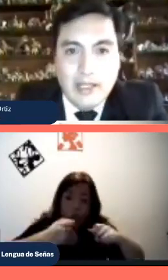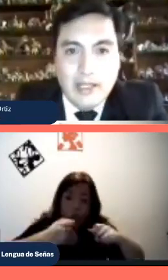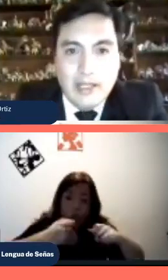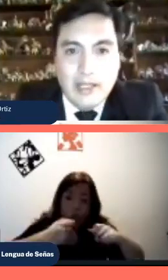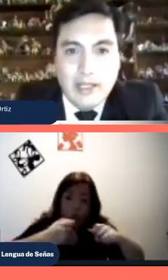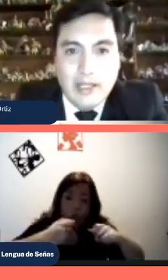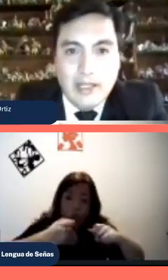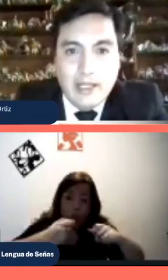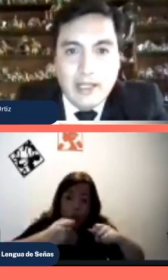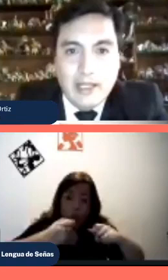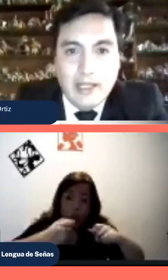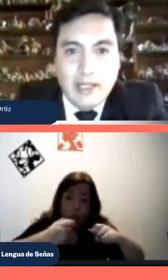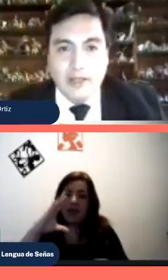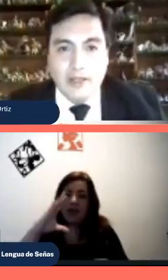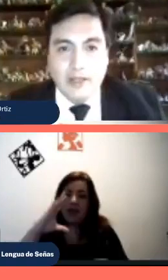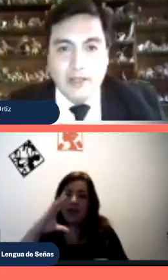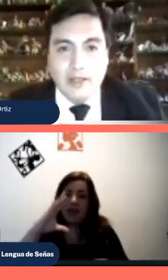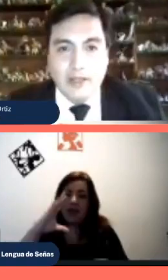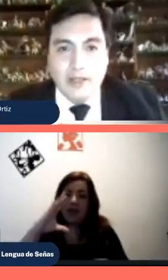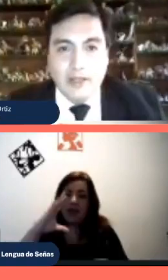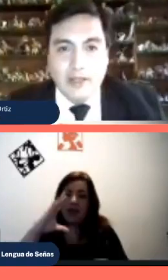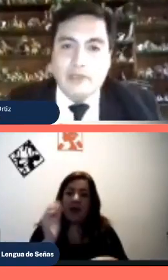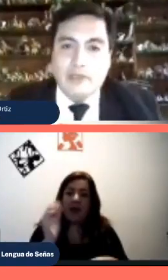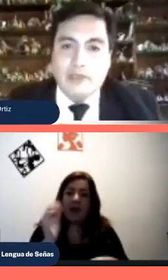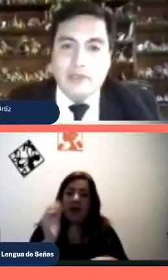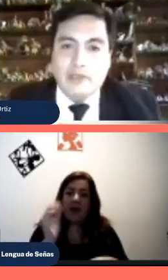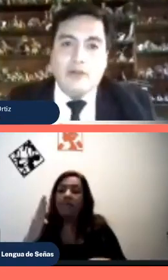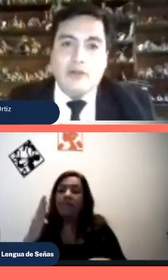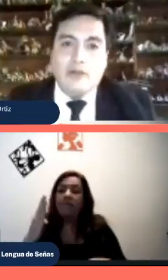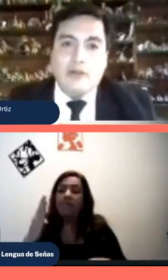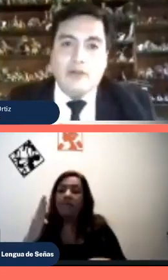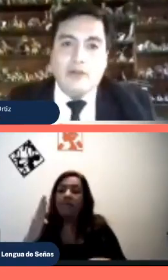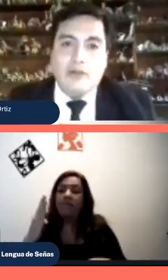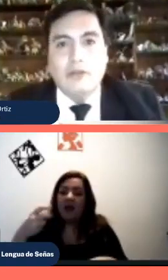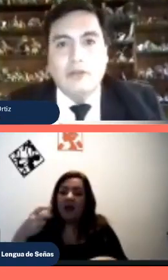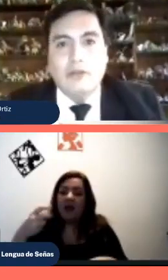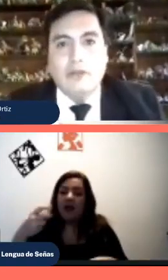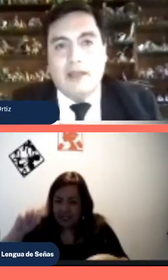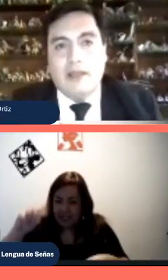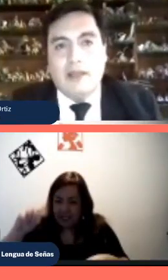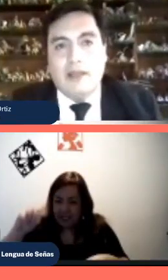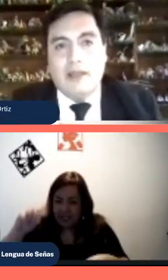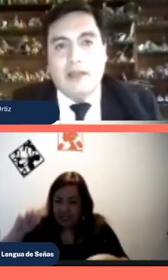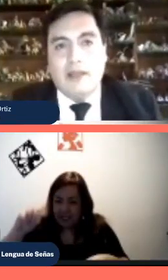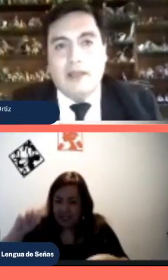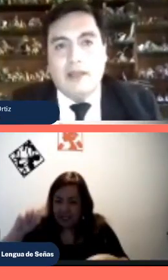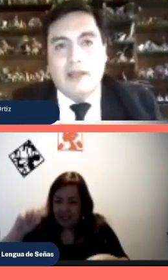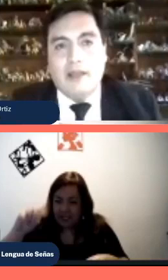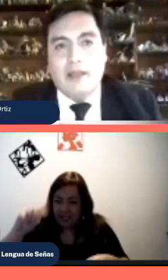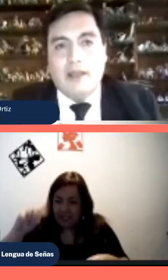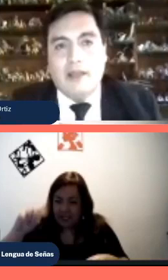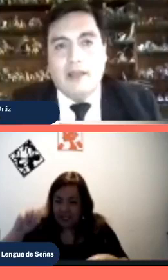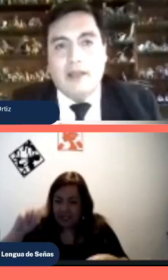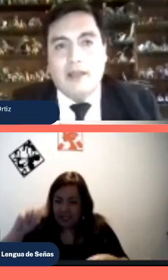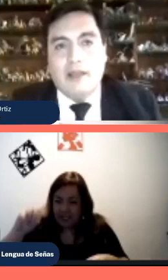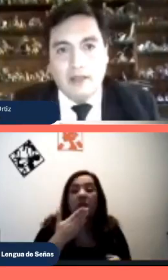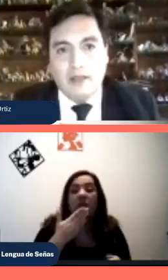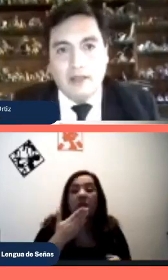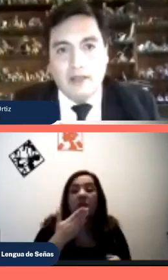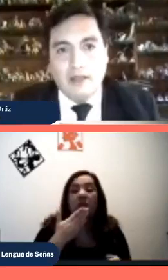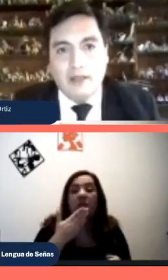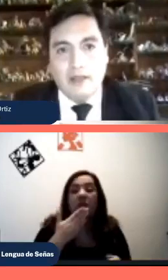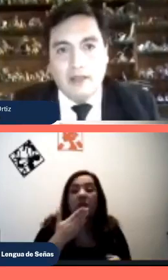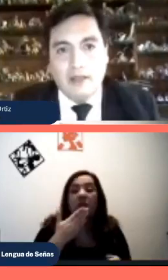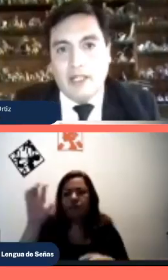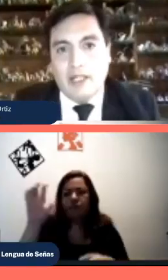la formación Bahía Inglesa, y también se han encontrado en Coquimbo. Todavía no se sabe a